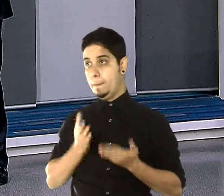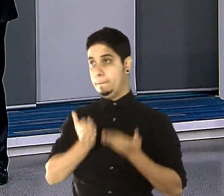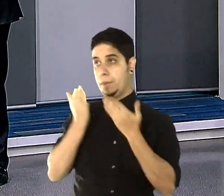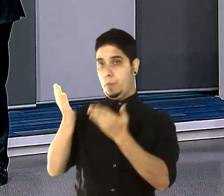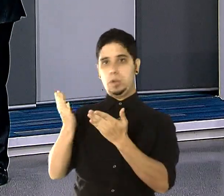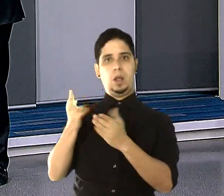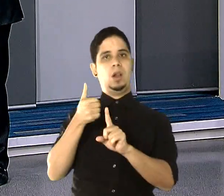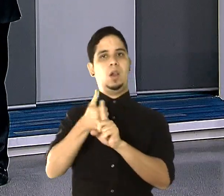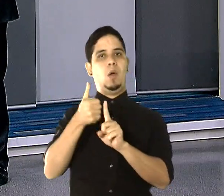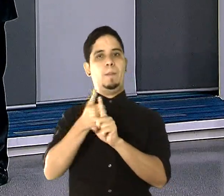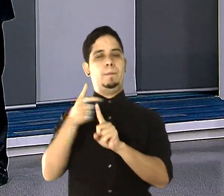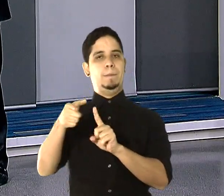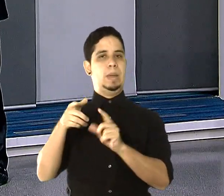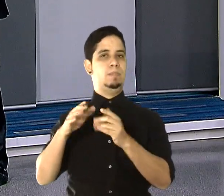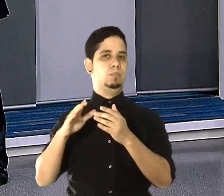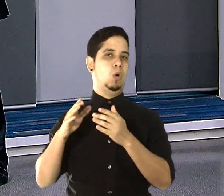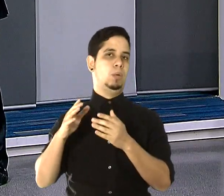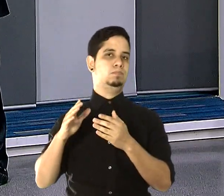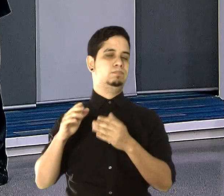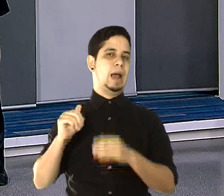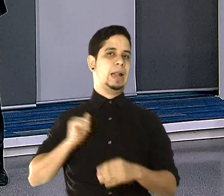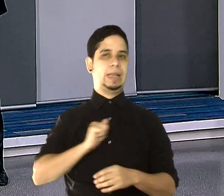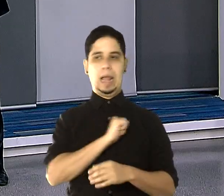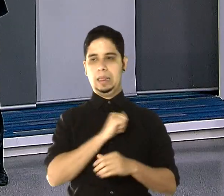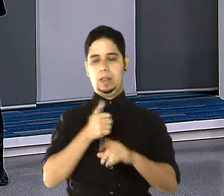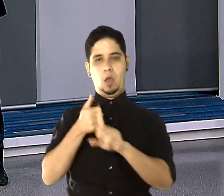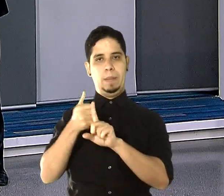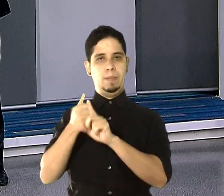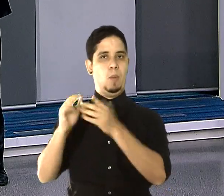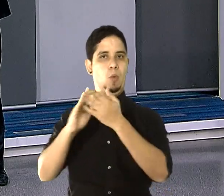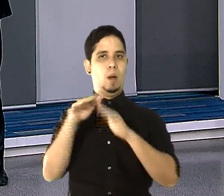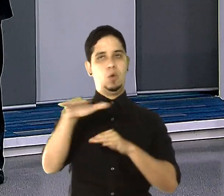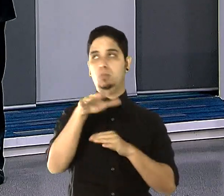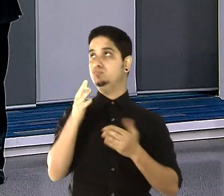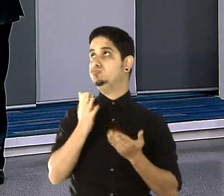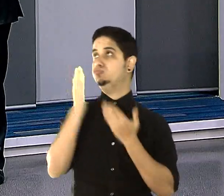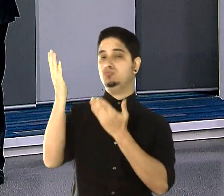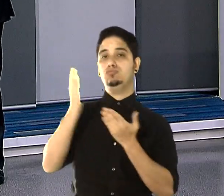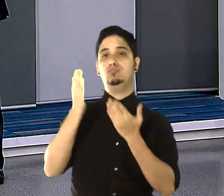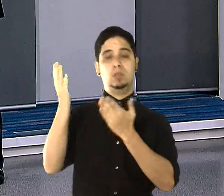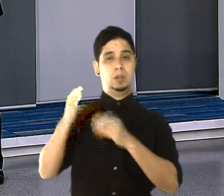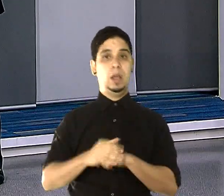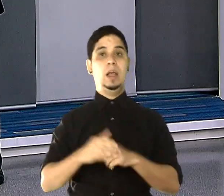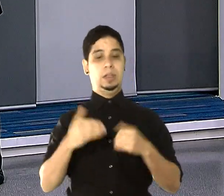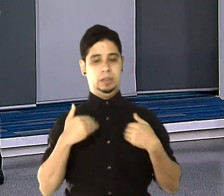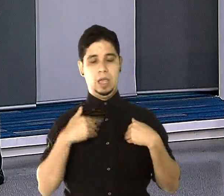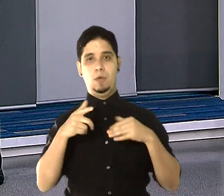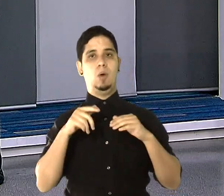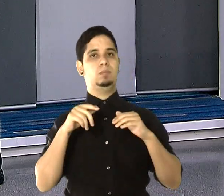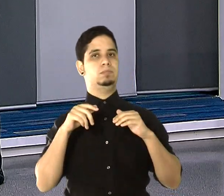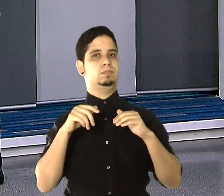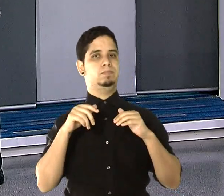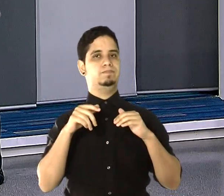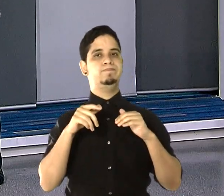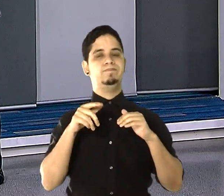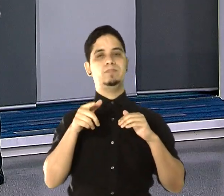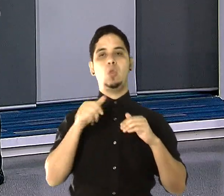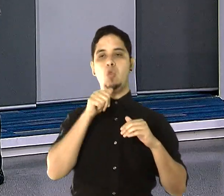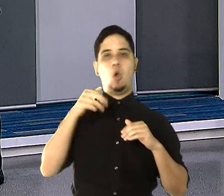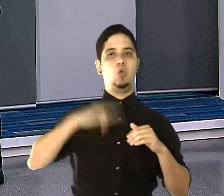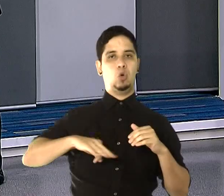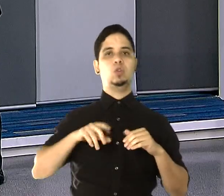otras instancias son las agencias de gobierno, y hay proyectos de entidades sin fines de lucro. Te puedo decir que aquí hay hospitales privados sin fines de